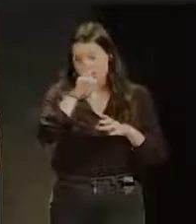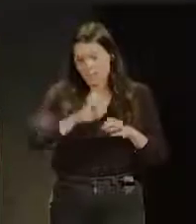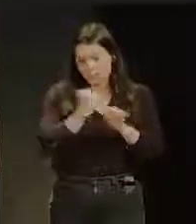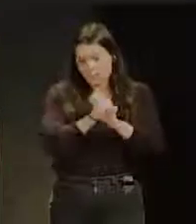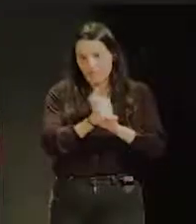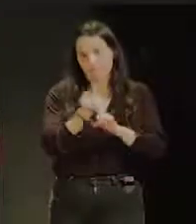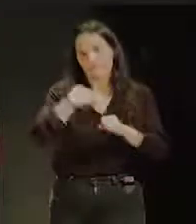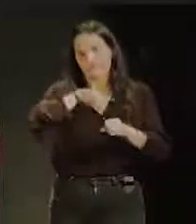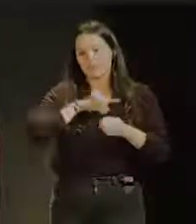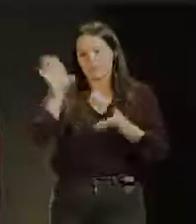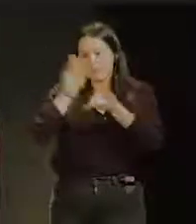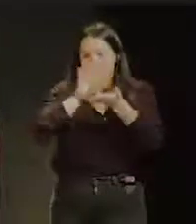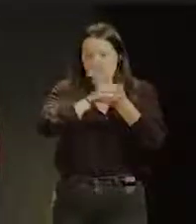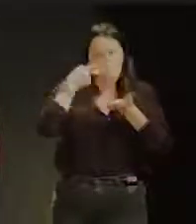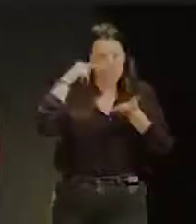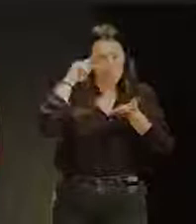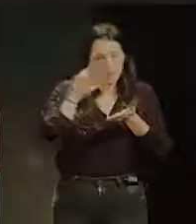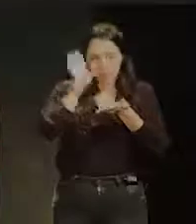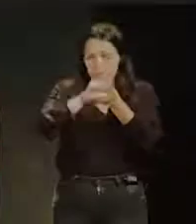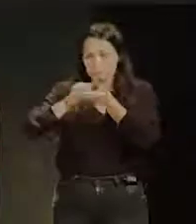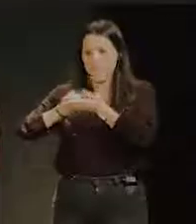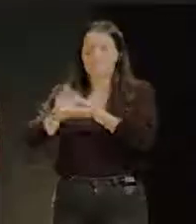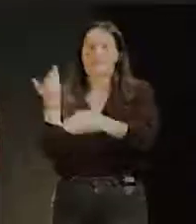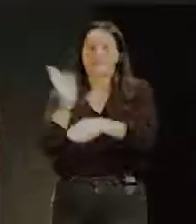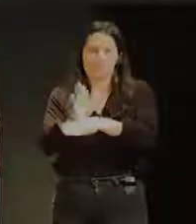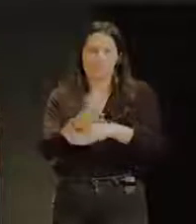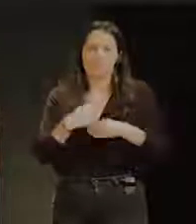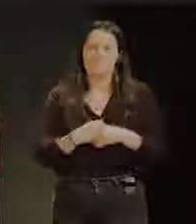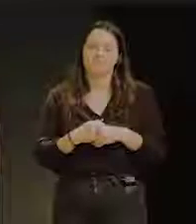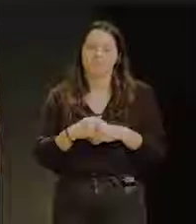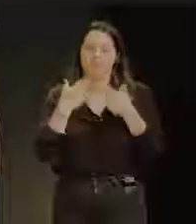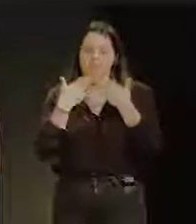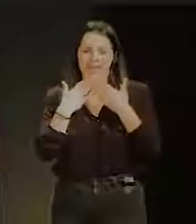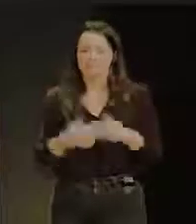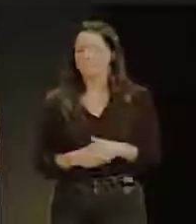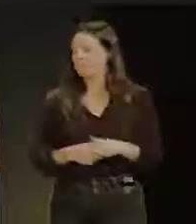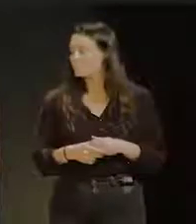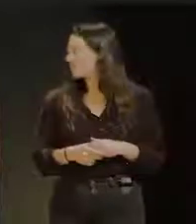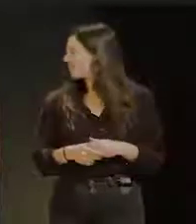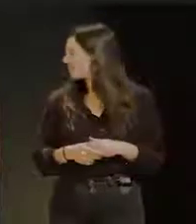libro que recoge todas las experiencias que ha habido hasta ahora. Thank you.